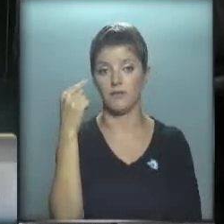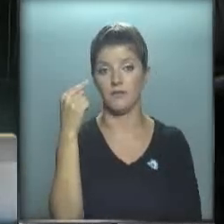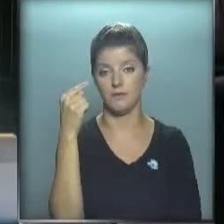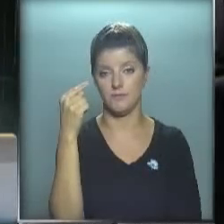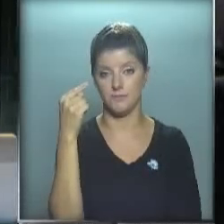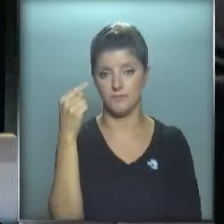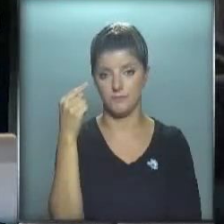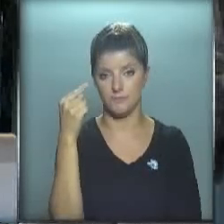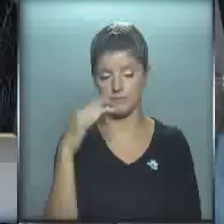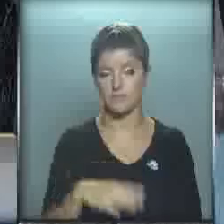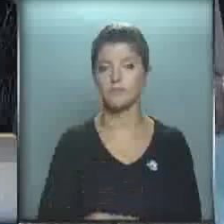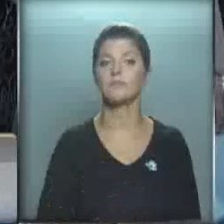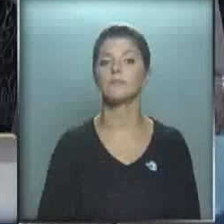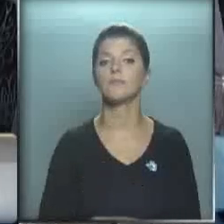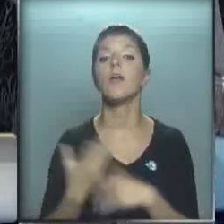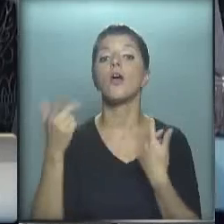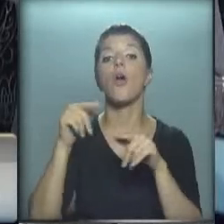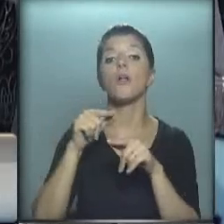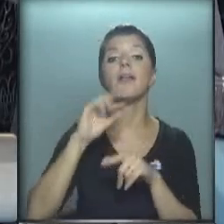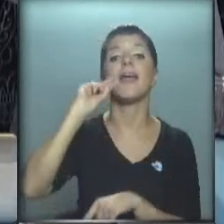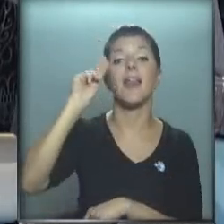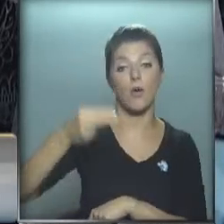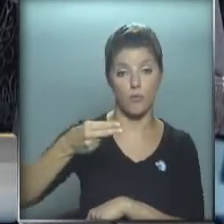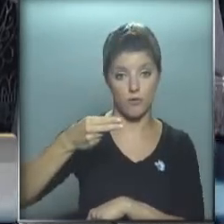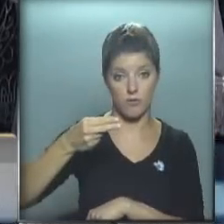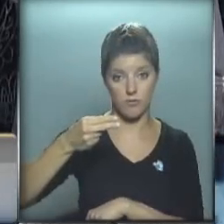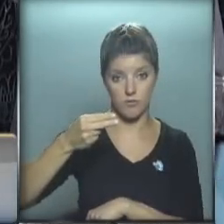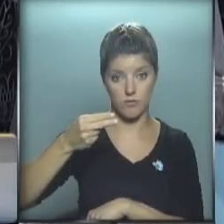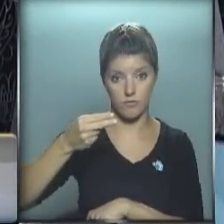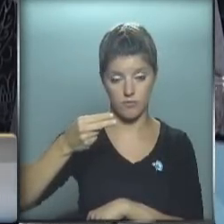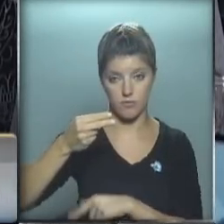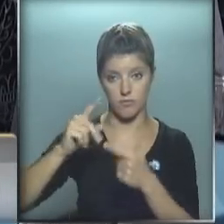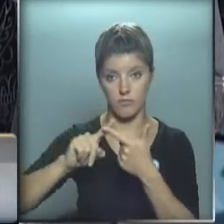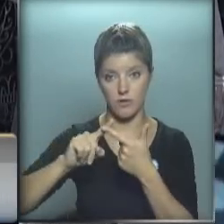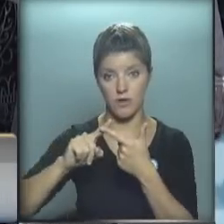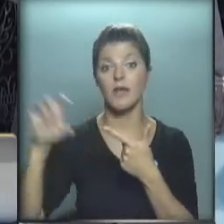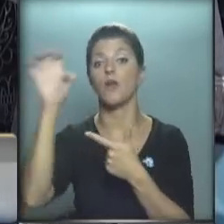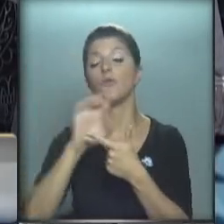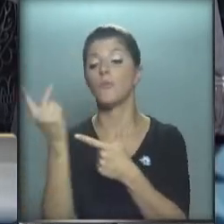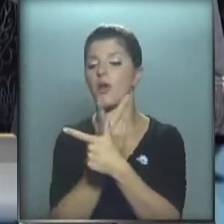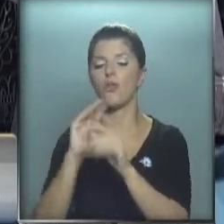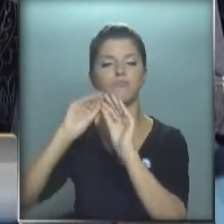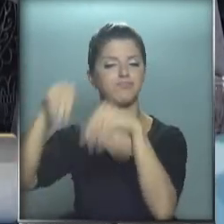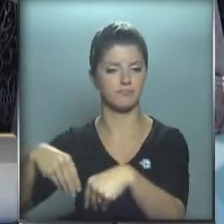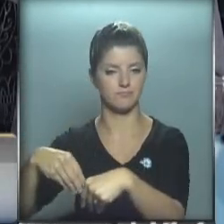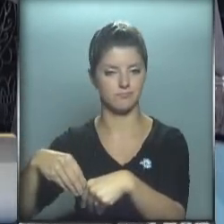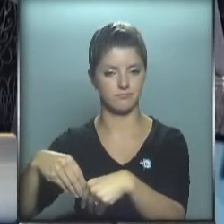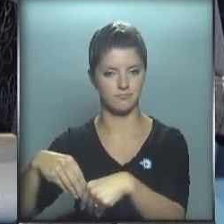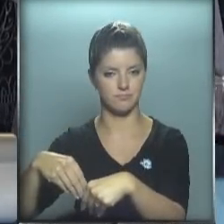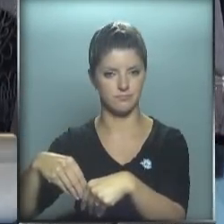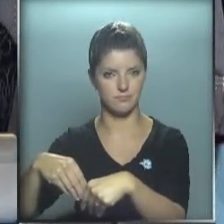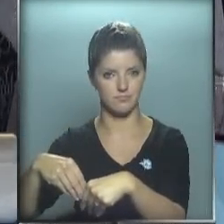nacionales rompiendo con el euro y con con la con con claro con la unión